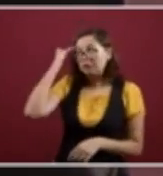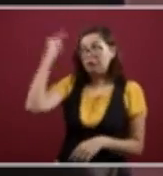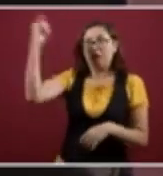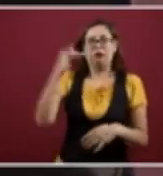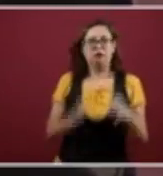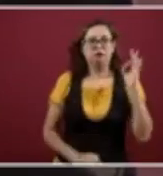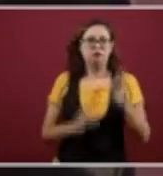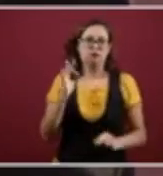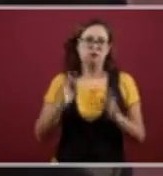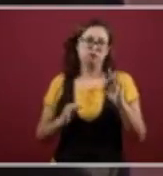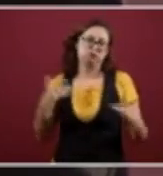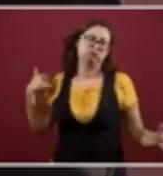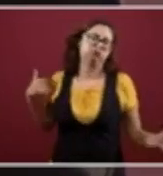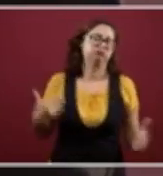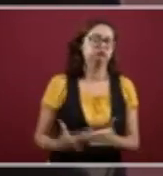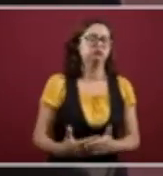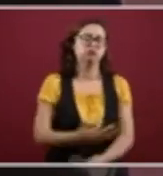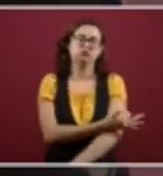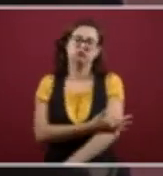Está rarísimo